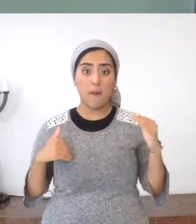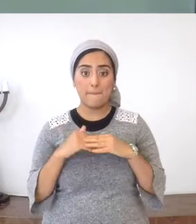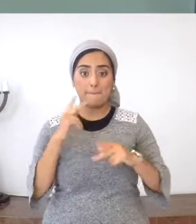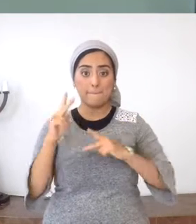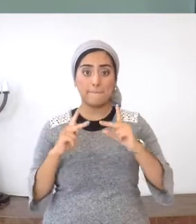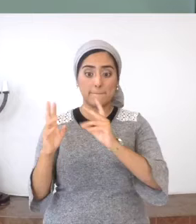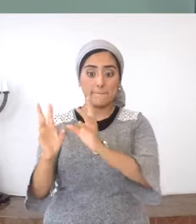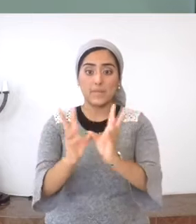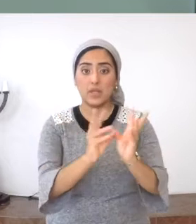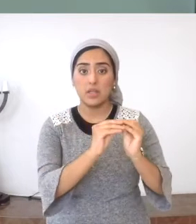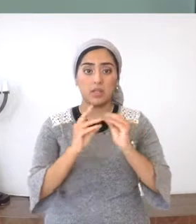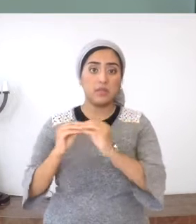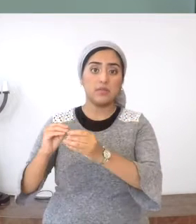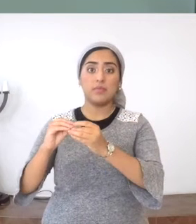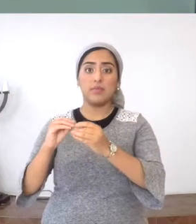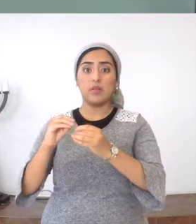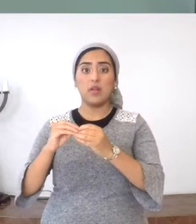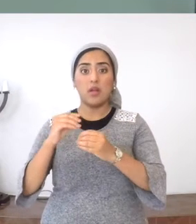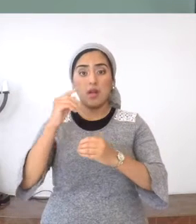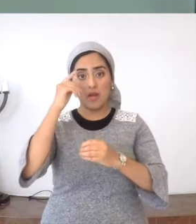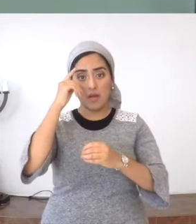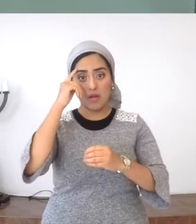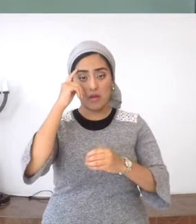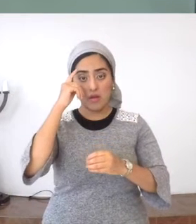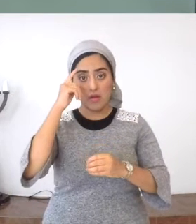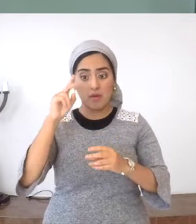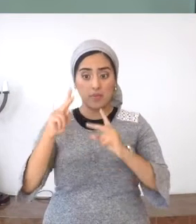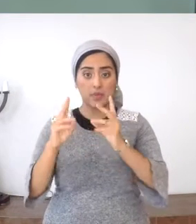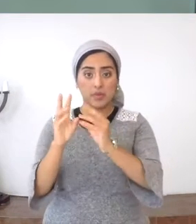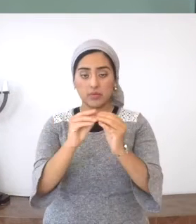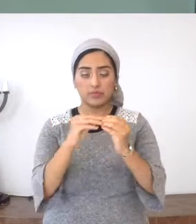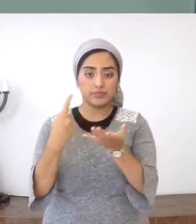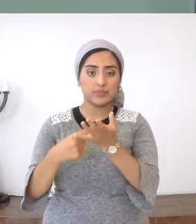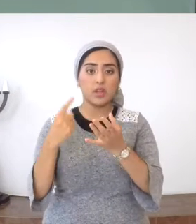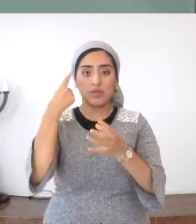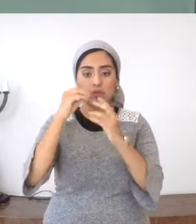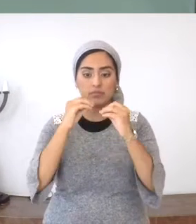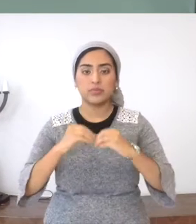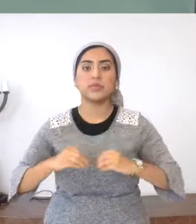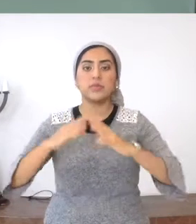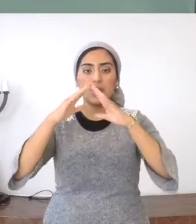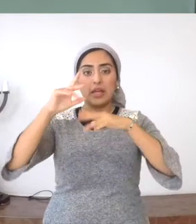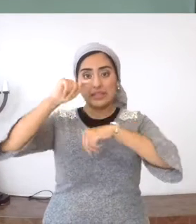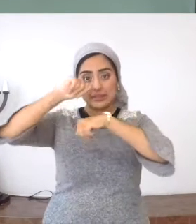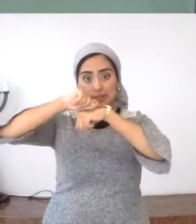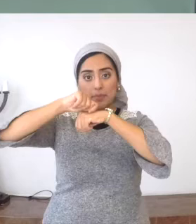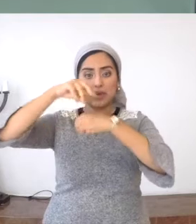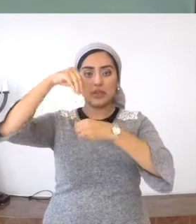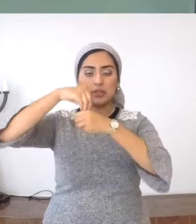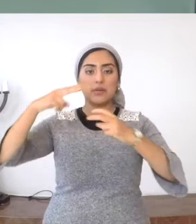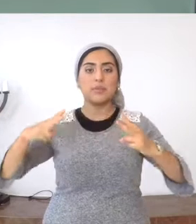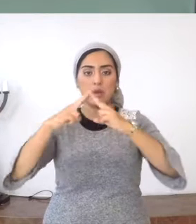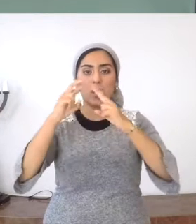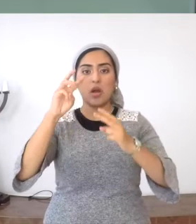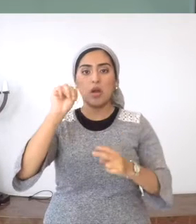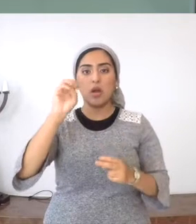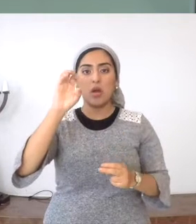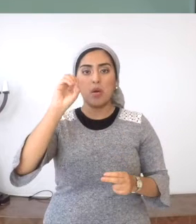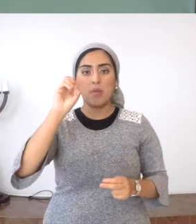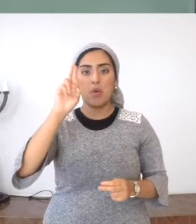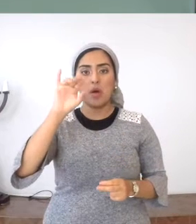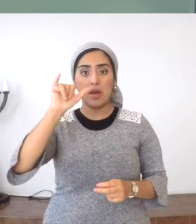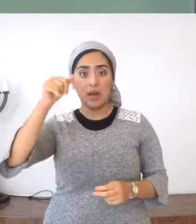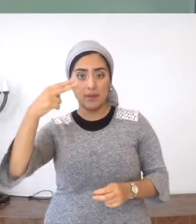Etcétera Ahora todos los miembros De la organización Cooperarán En la construcción Cooperarán En la construcción Del templo En el monte